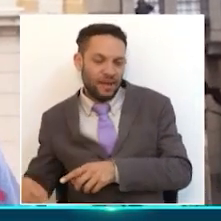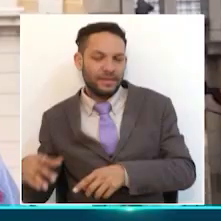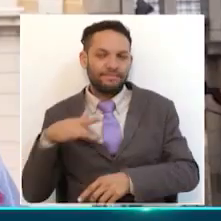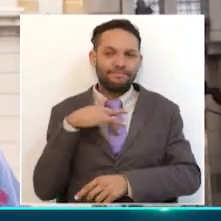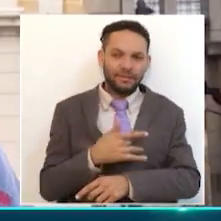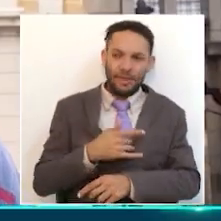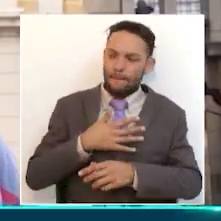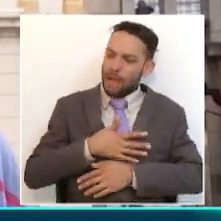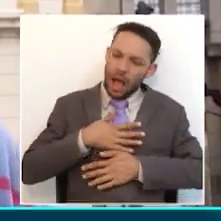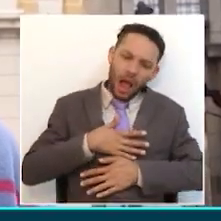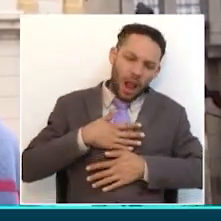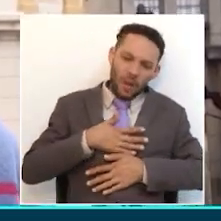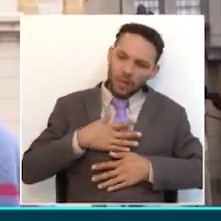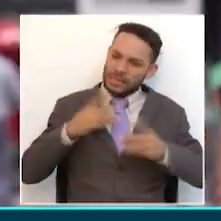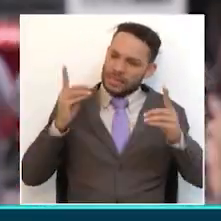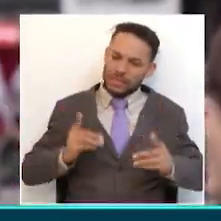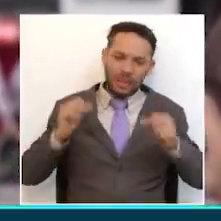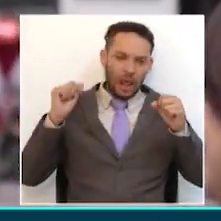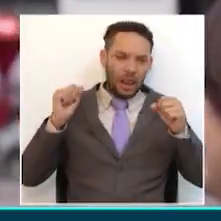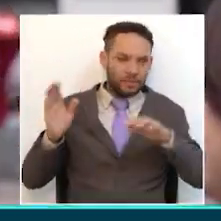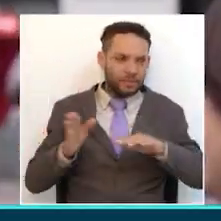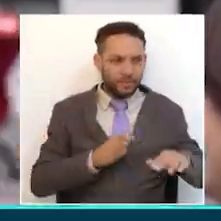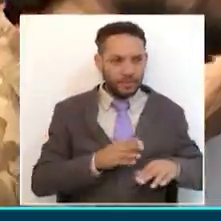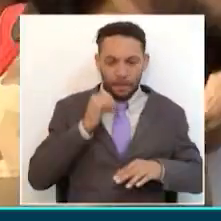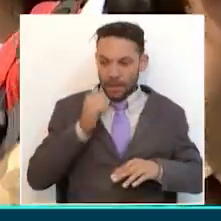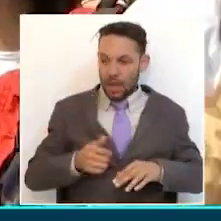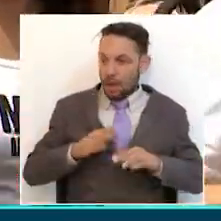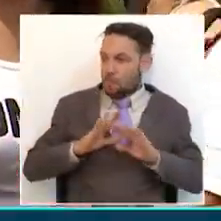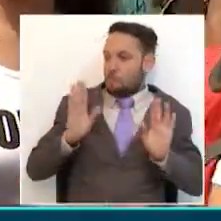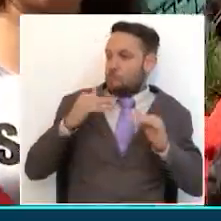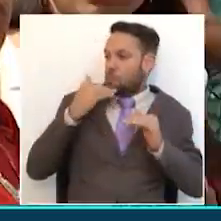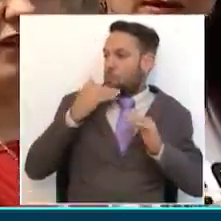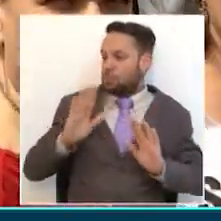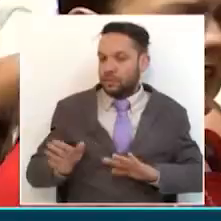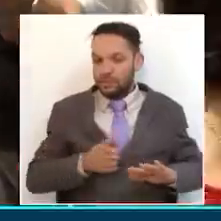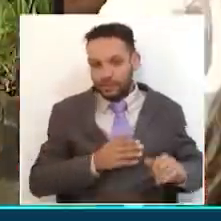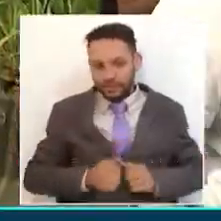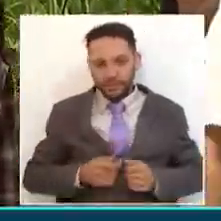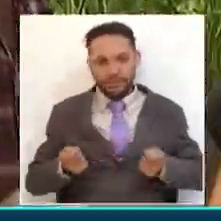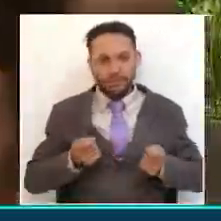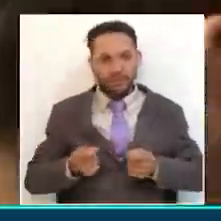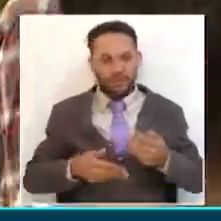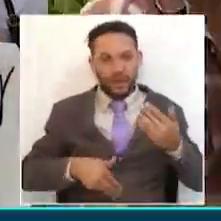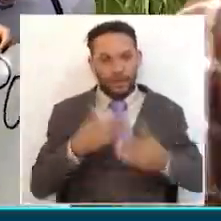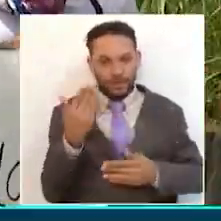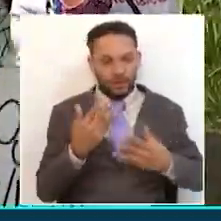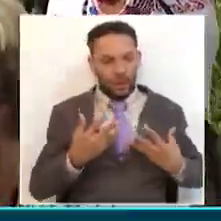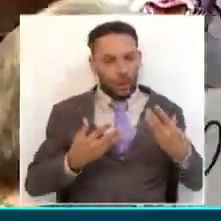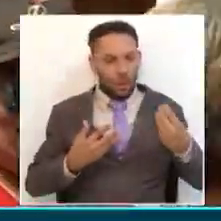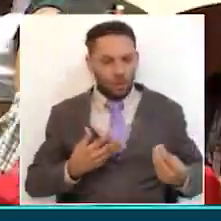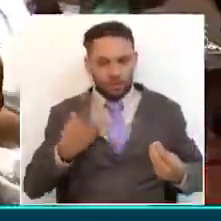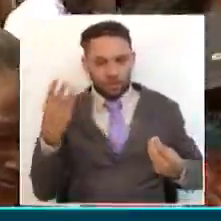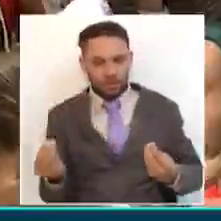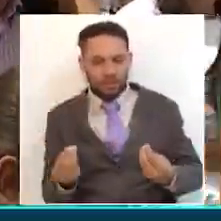inconformidades del pueblo, ¿cierto? No, yo mañana no. Esta vez el paro nacional ha partido en dos la opinión del país y las